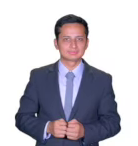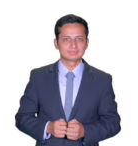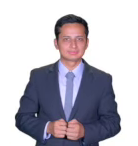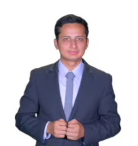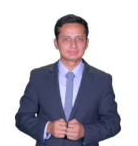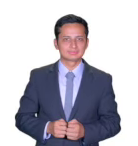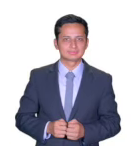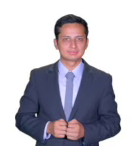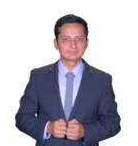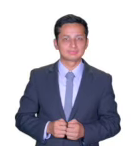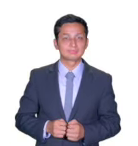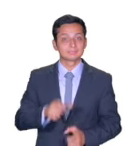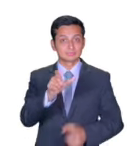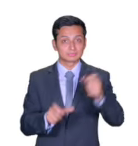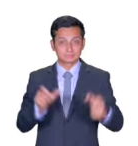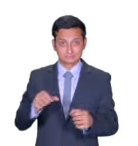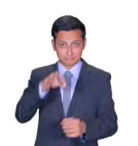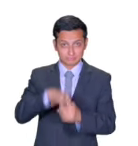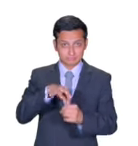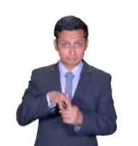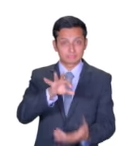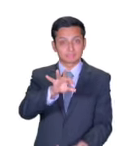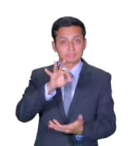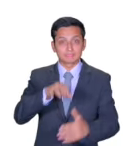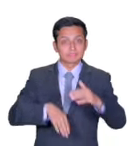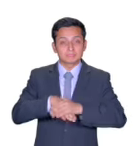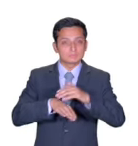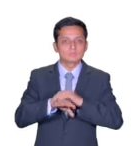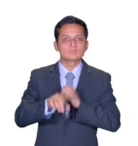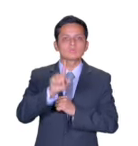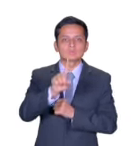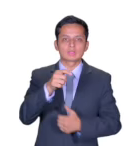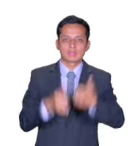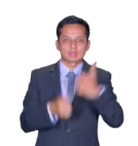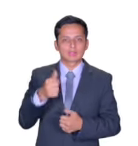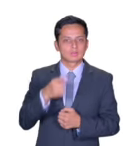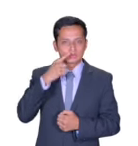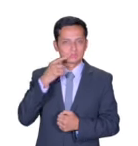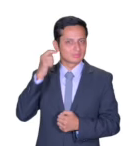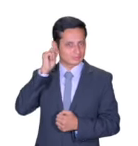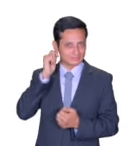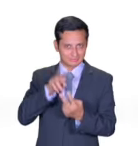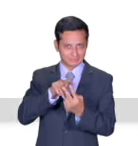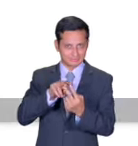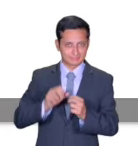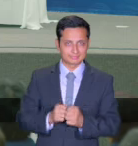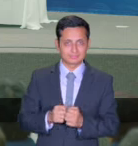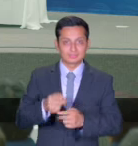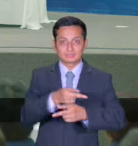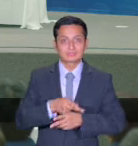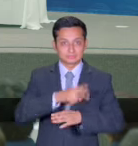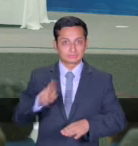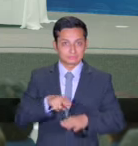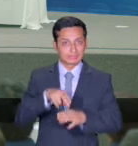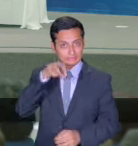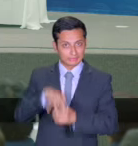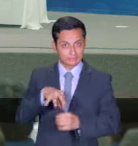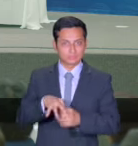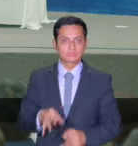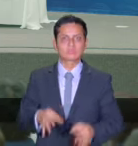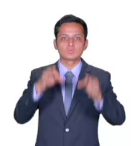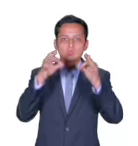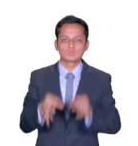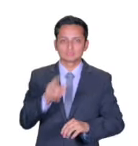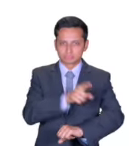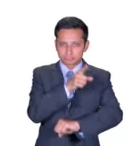Olindo Nastacuas Pascal. Los electores deberán elegir a una candidata o un candidato. El Consejo Nacional